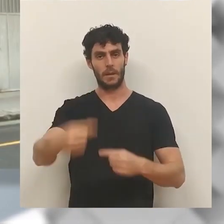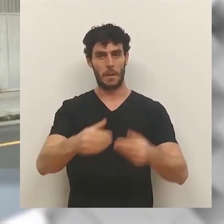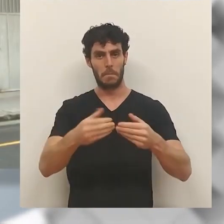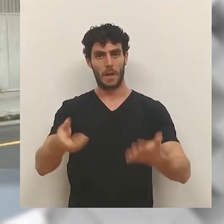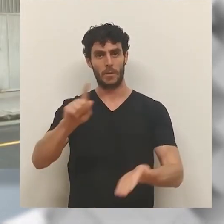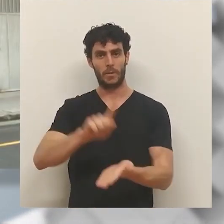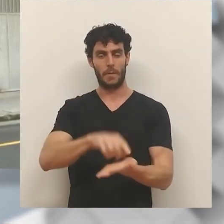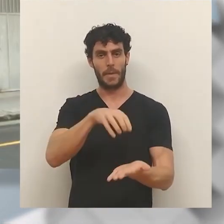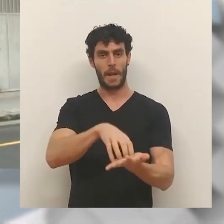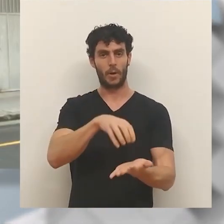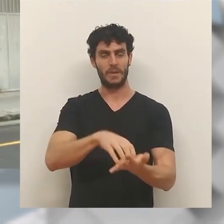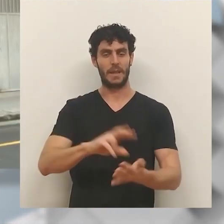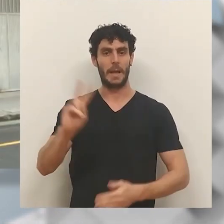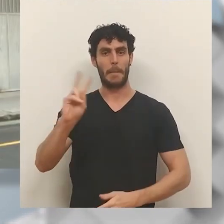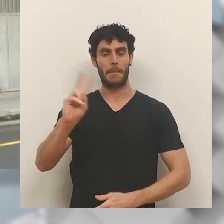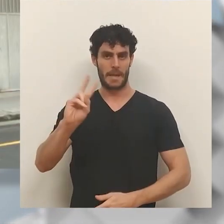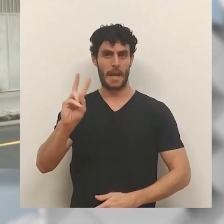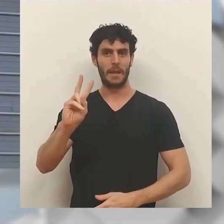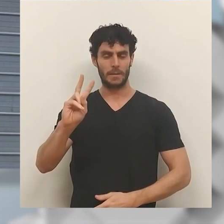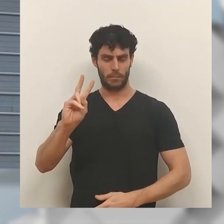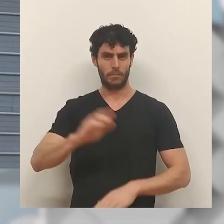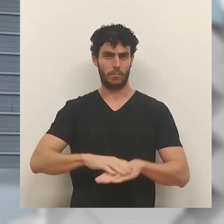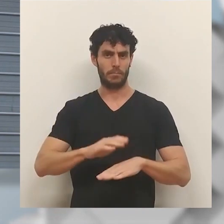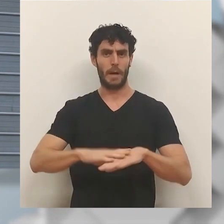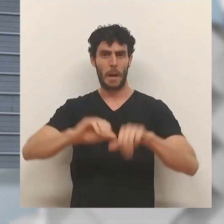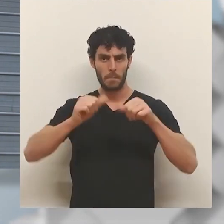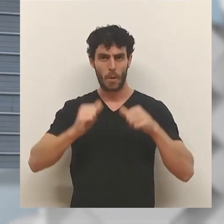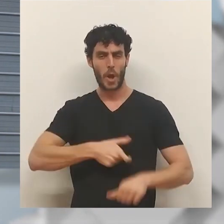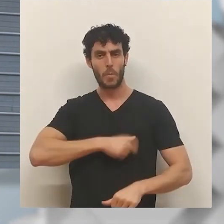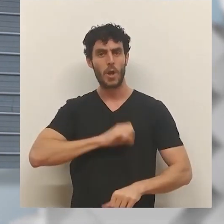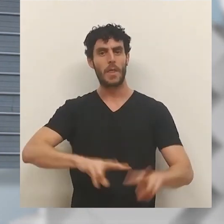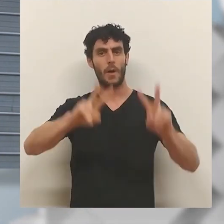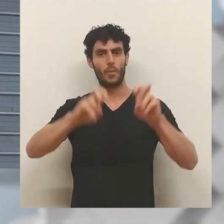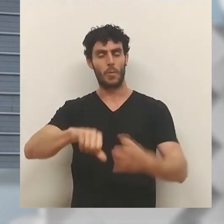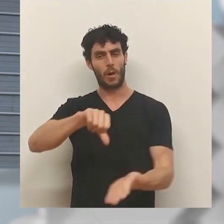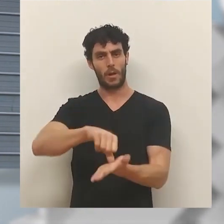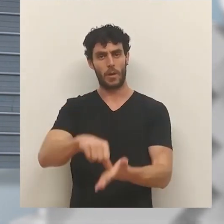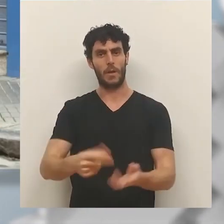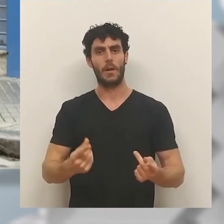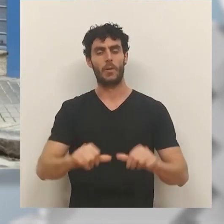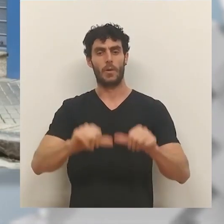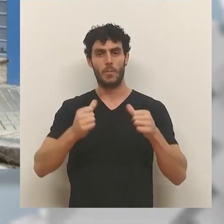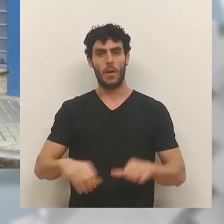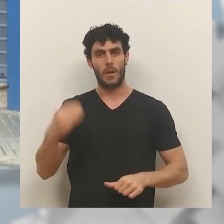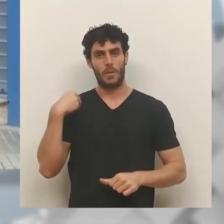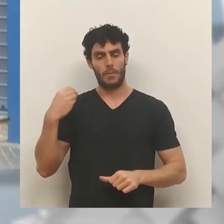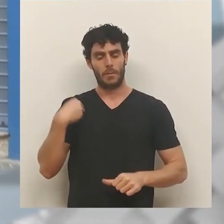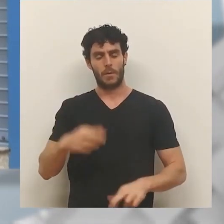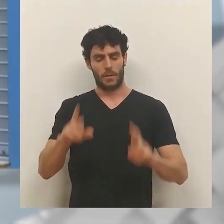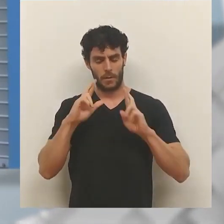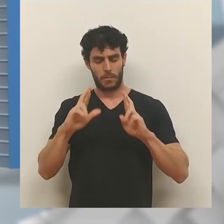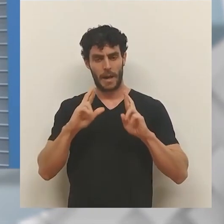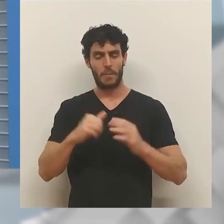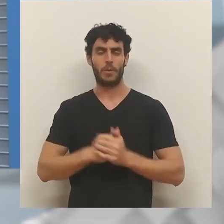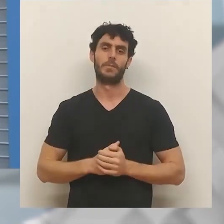antes ya, la próxima semana, Escobar ha anunciado la reapertura de la comisaría de Villegas como primer paso para un nuevo modelo policial en la ciudad. Un